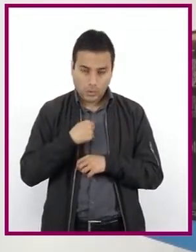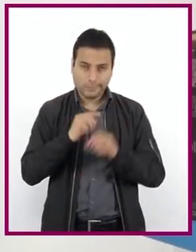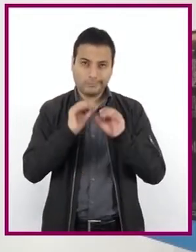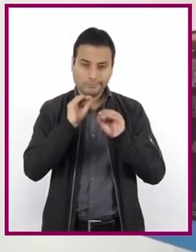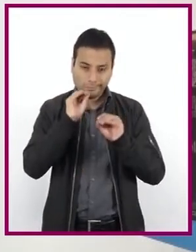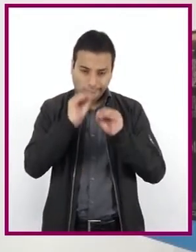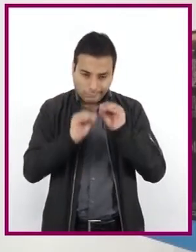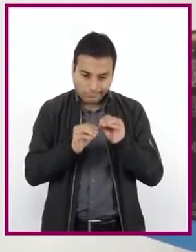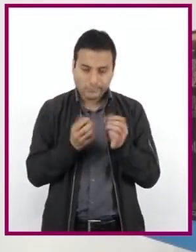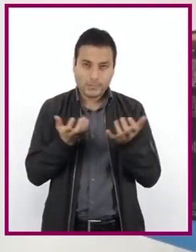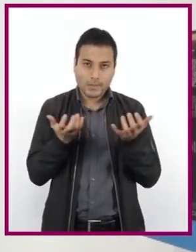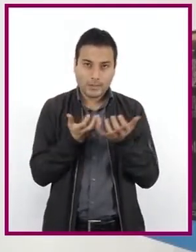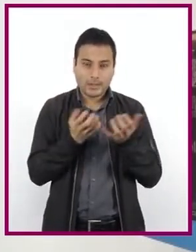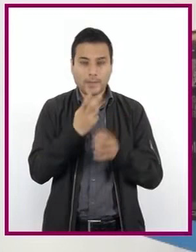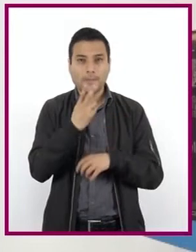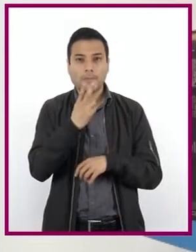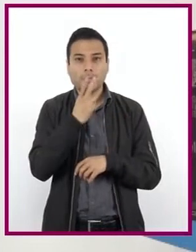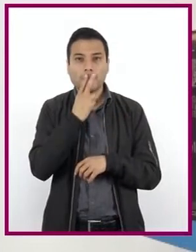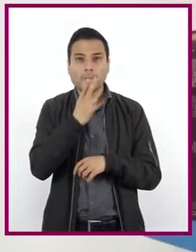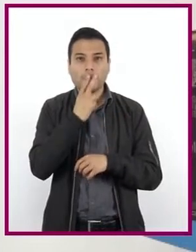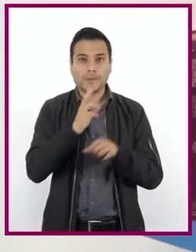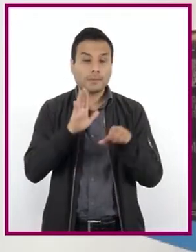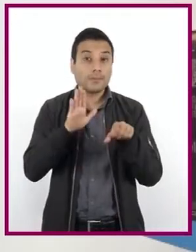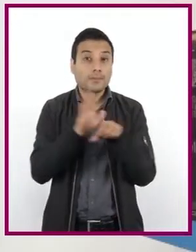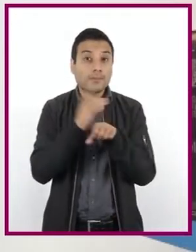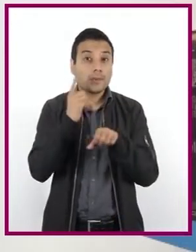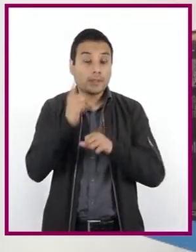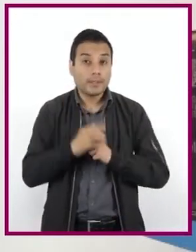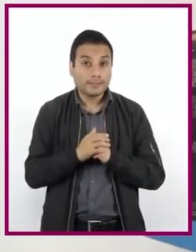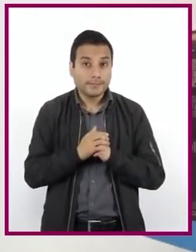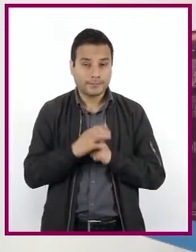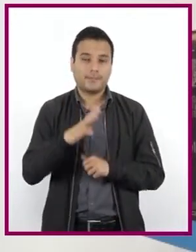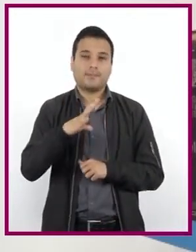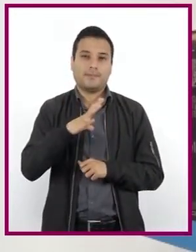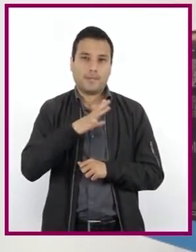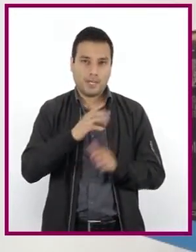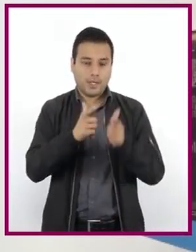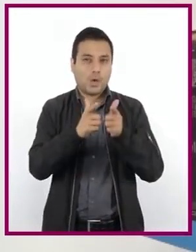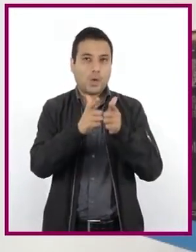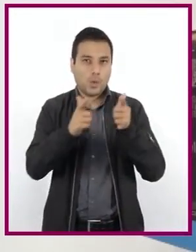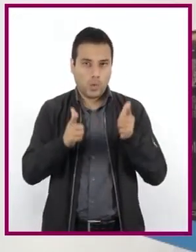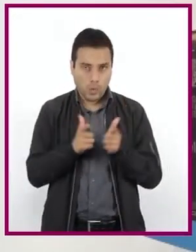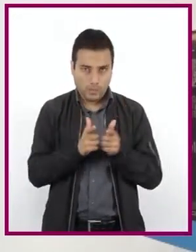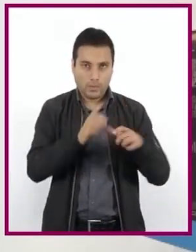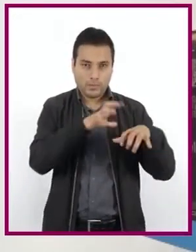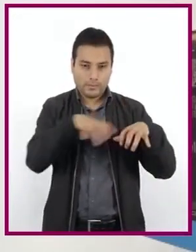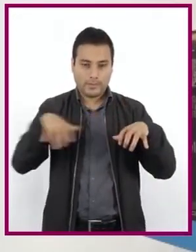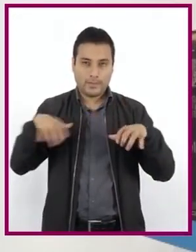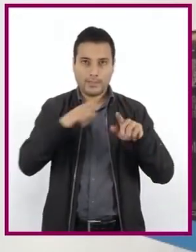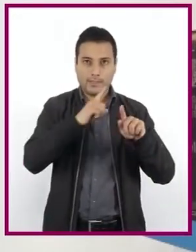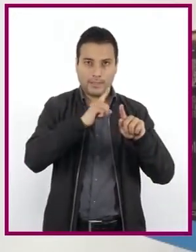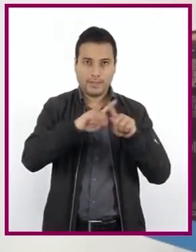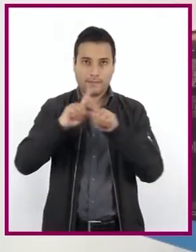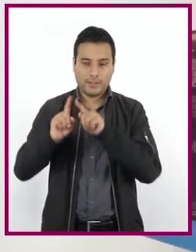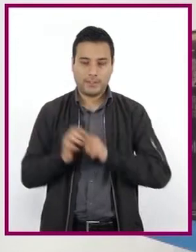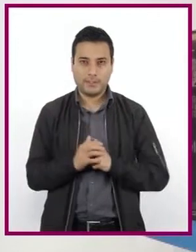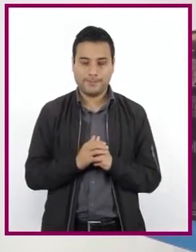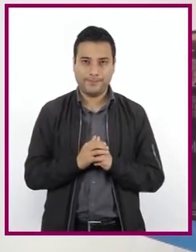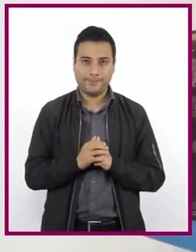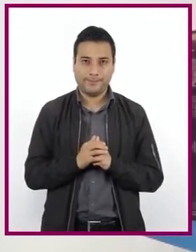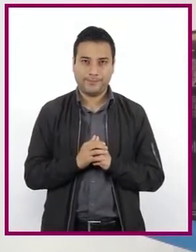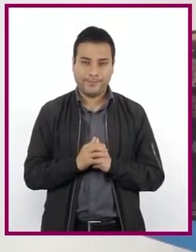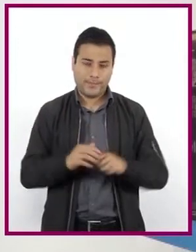elaboración, debido a que se estableció la división del trabajo y emplazados, como miles de